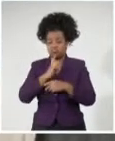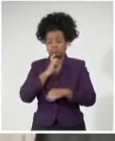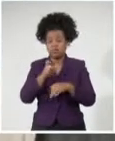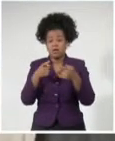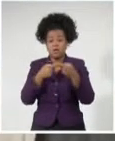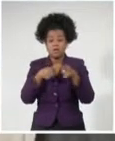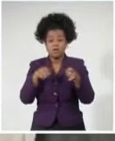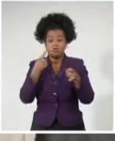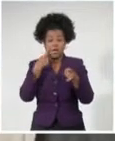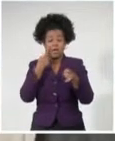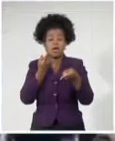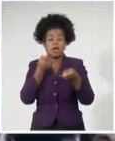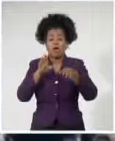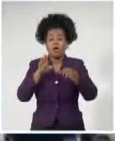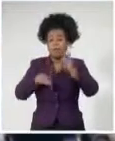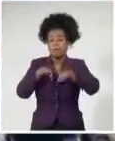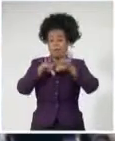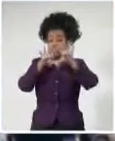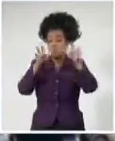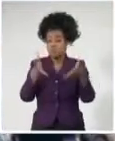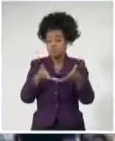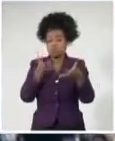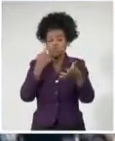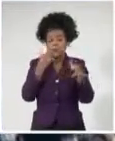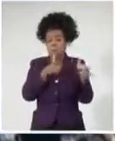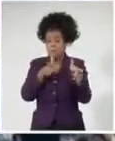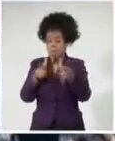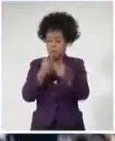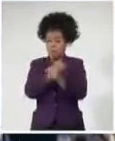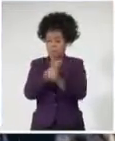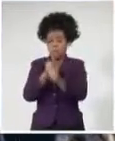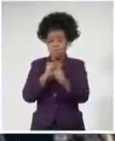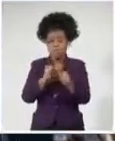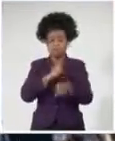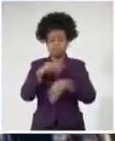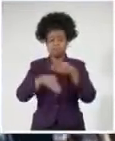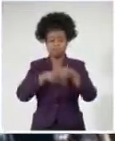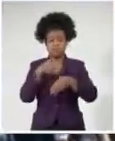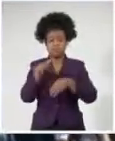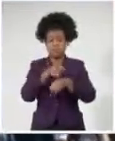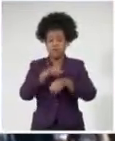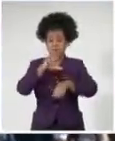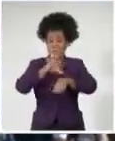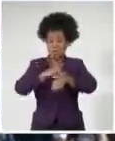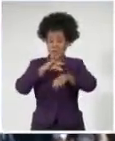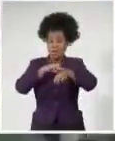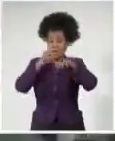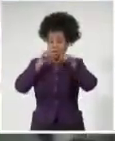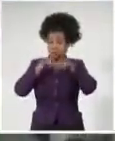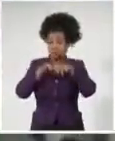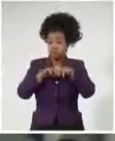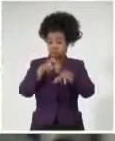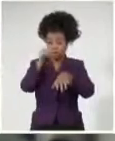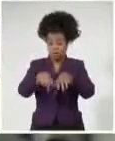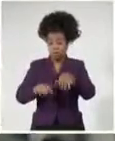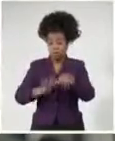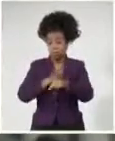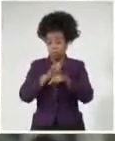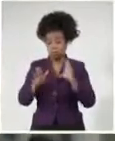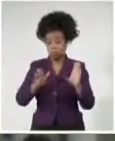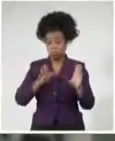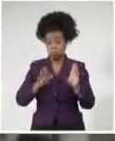de las guerras y los conflictos se amplifica. Mientras se propagan enfermedades de proporciones pandémicas, se agravan los